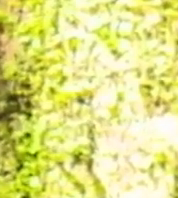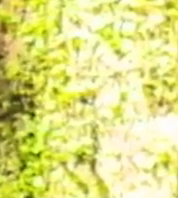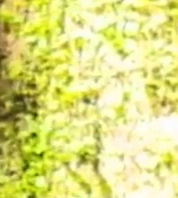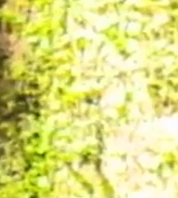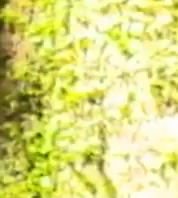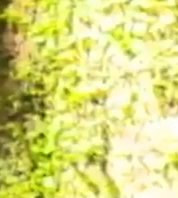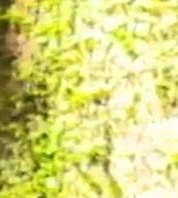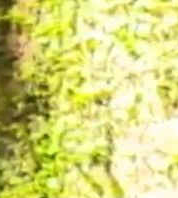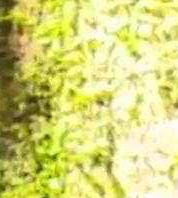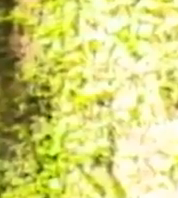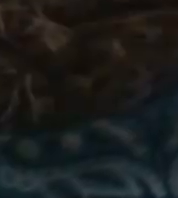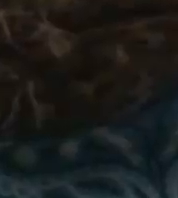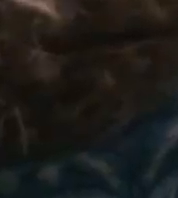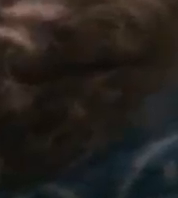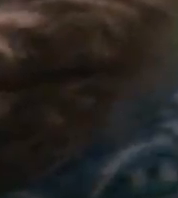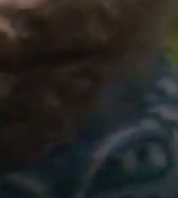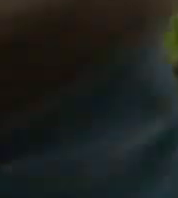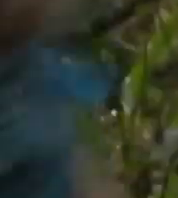Ay, no.